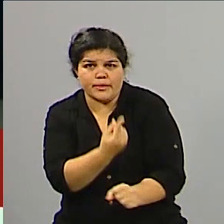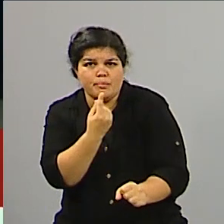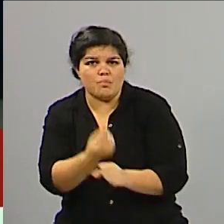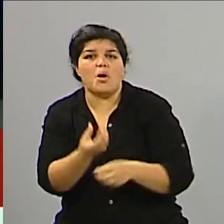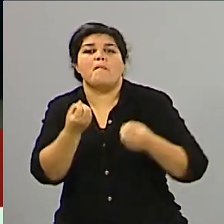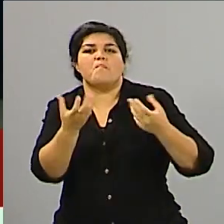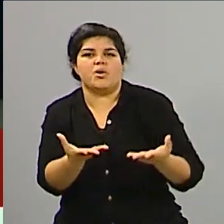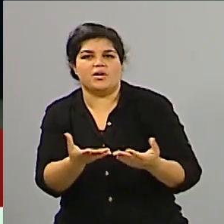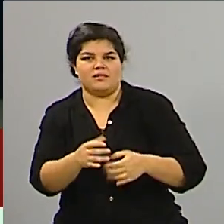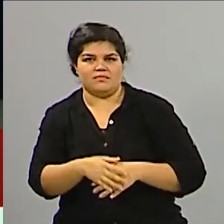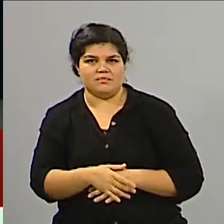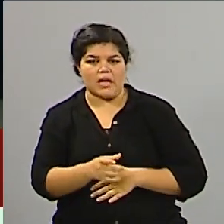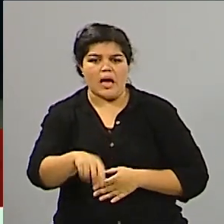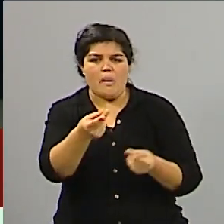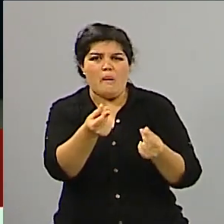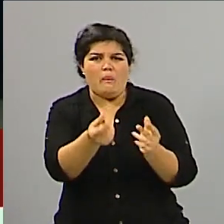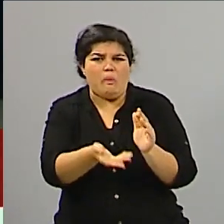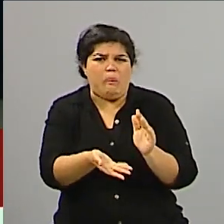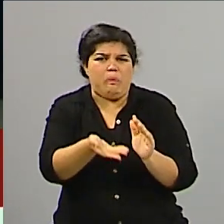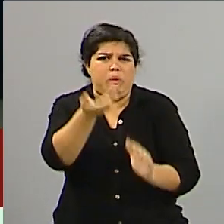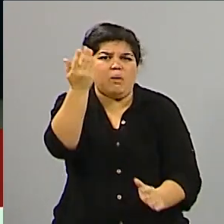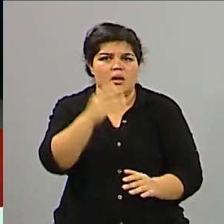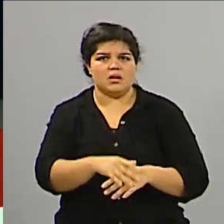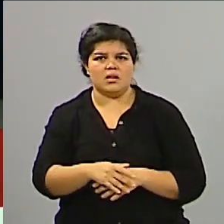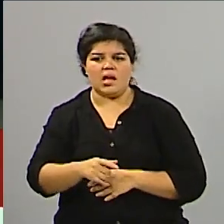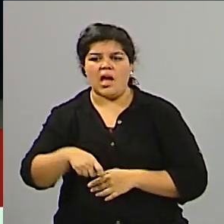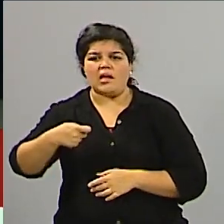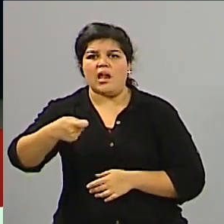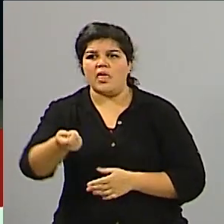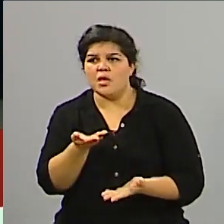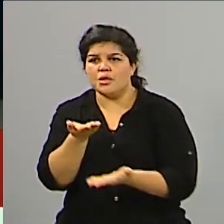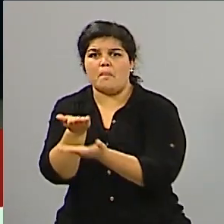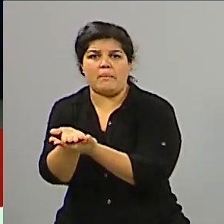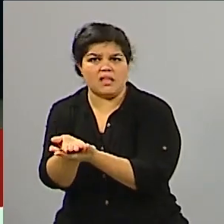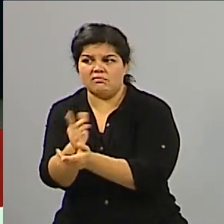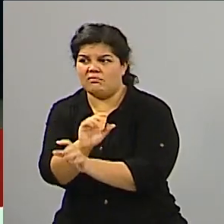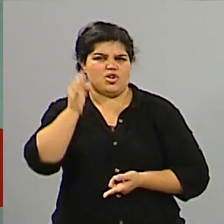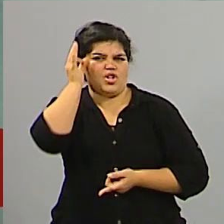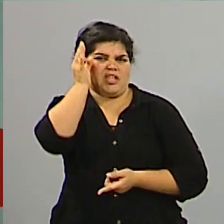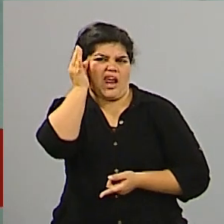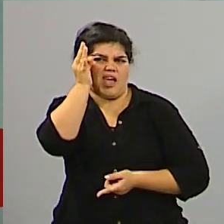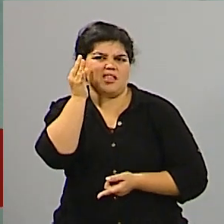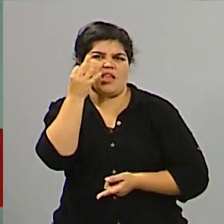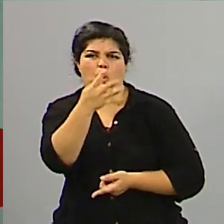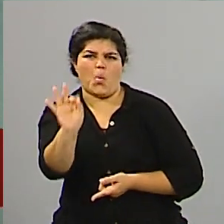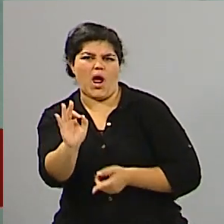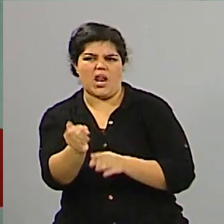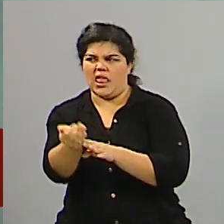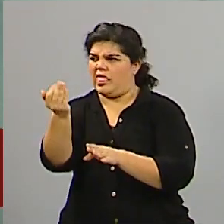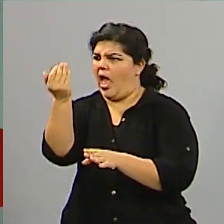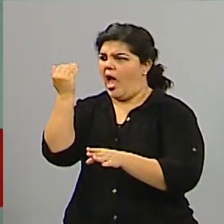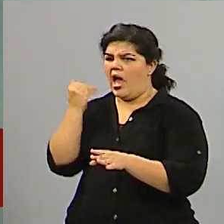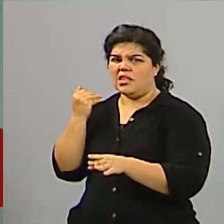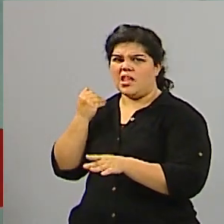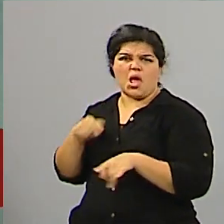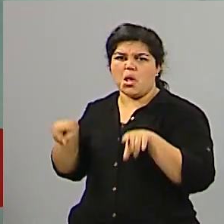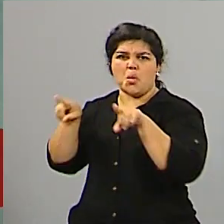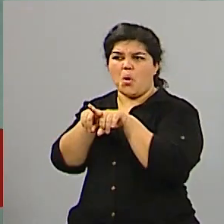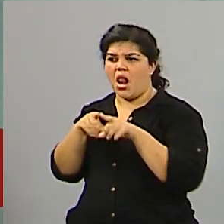está recorriendo y ve las falencias o cuál es la carencia. Ejemplo, el barrio del oeste, todo, que es La Favorita, toda esa